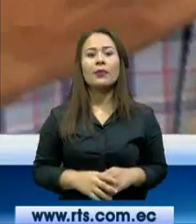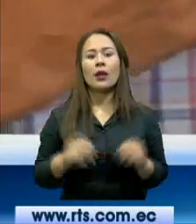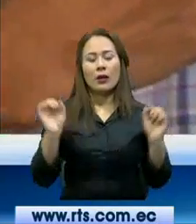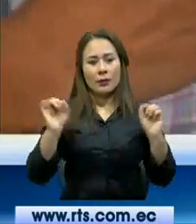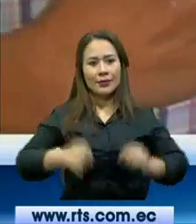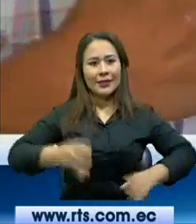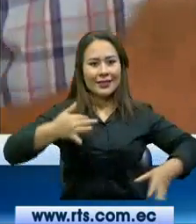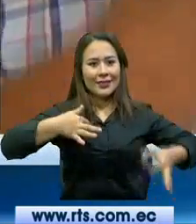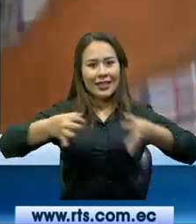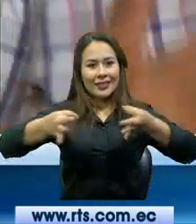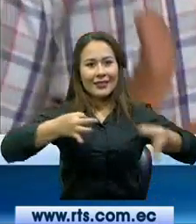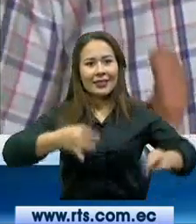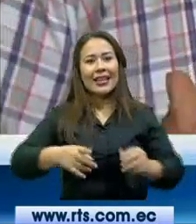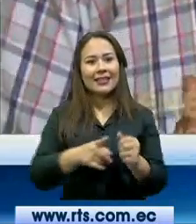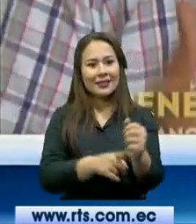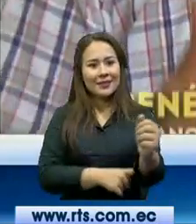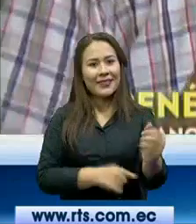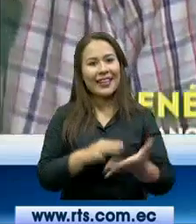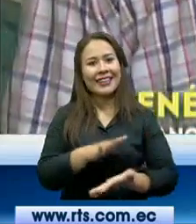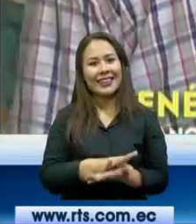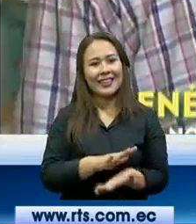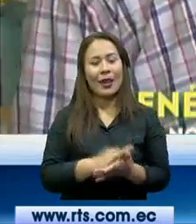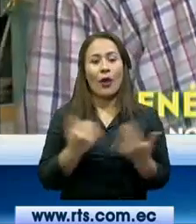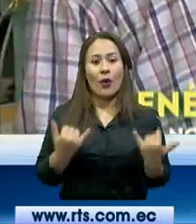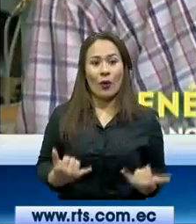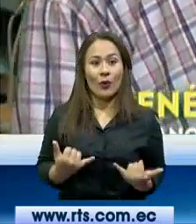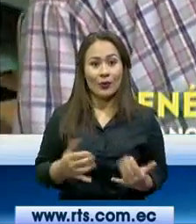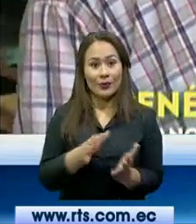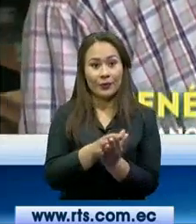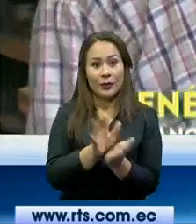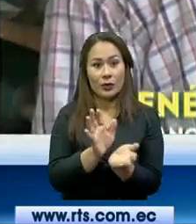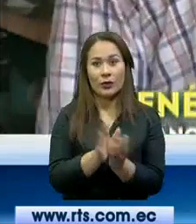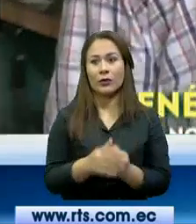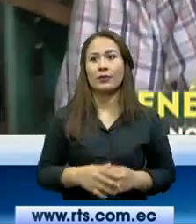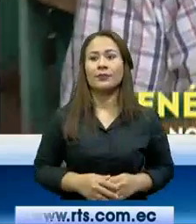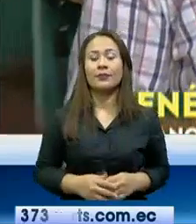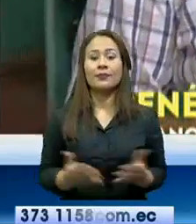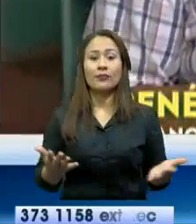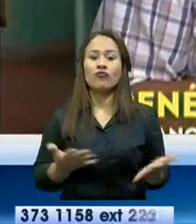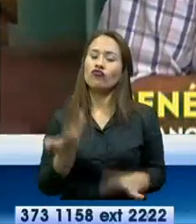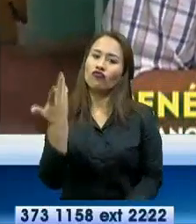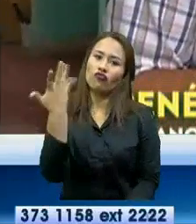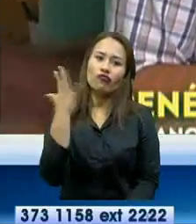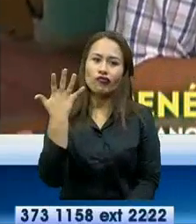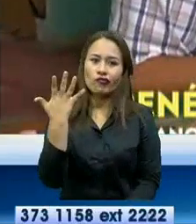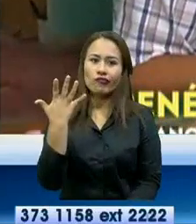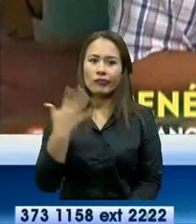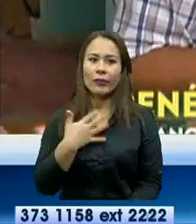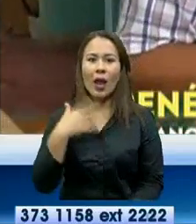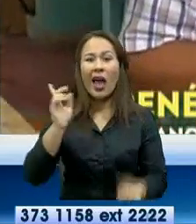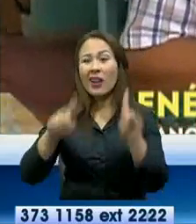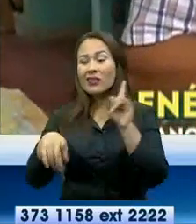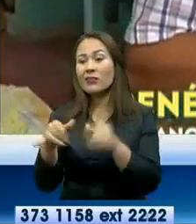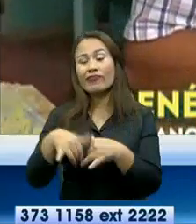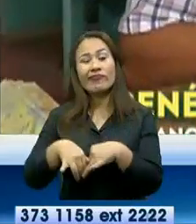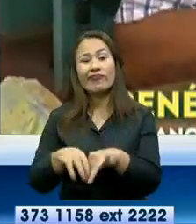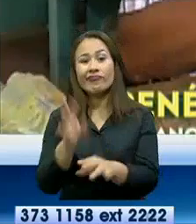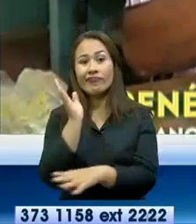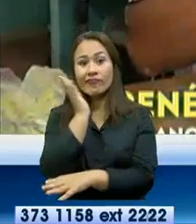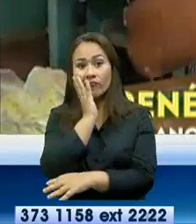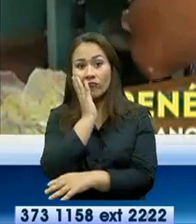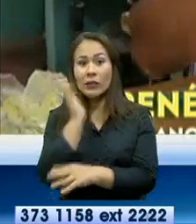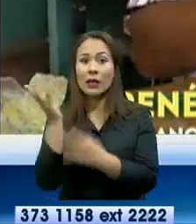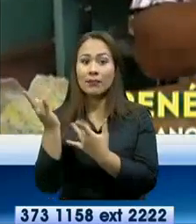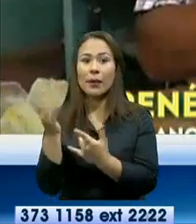con una especie de tranquilidad. Hoy el espóndilo se encuentra en veda, una veda permanente. Y precisamente